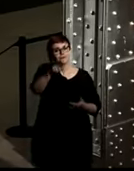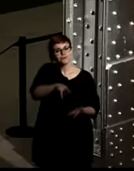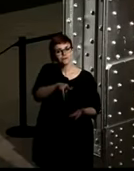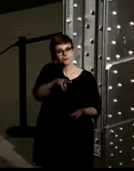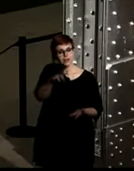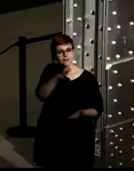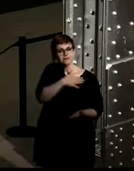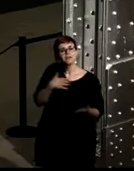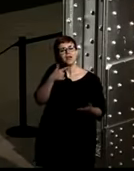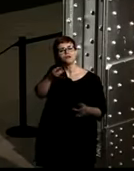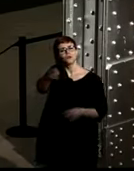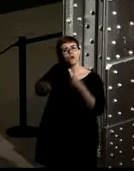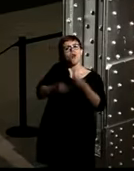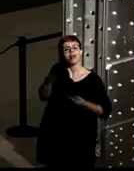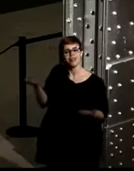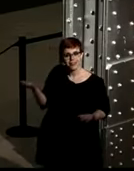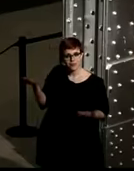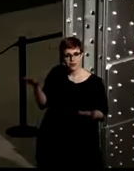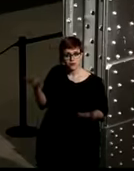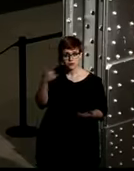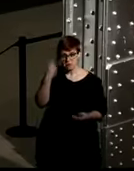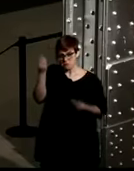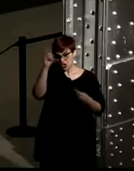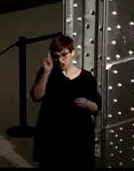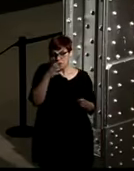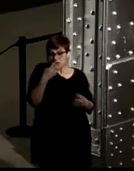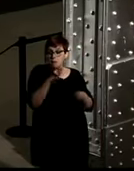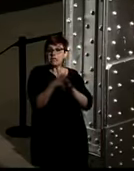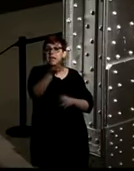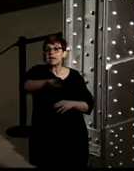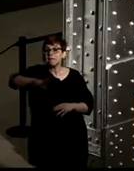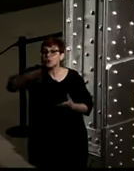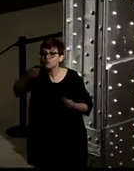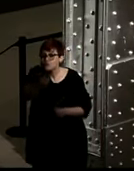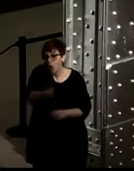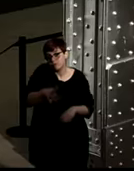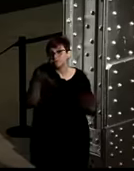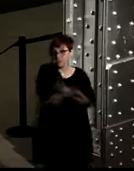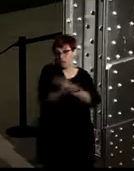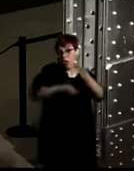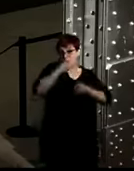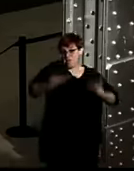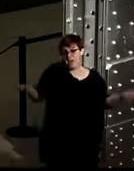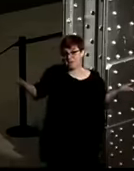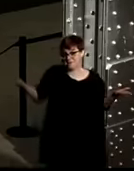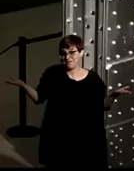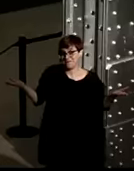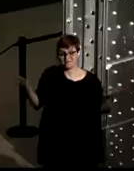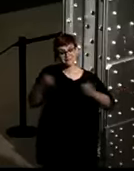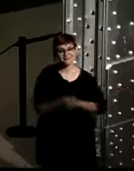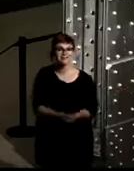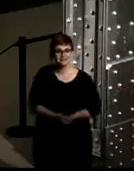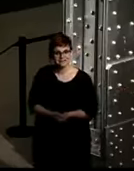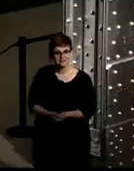hiciera más. ¿Y cómo lo hiciste? Pues yo creo que muy bien, porque cuando no se repite mucho es porque se hace bien. Y ahora nos van a